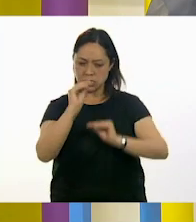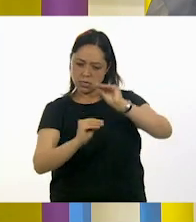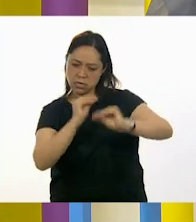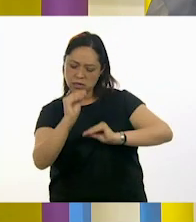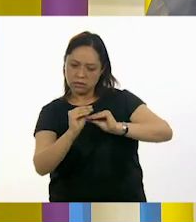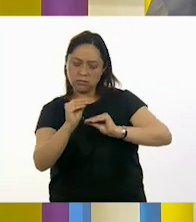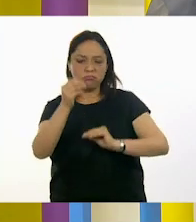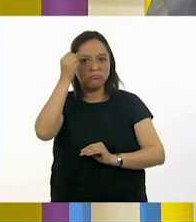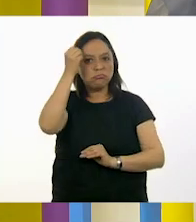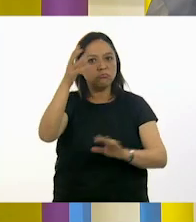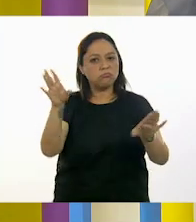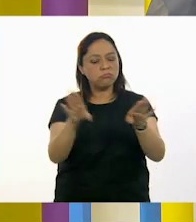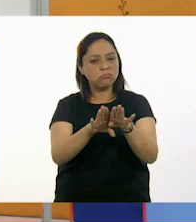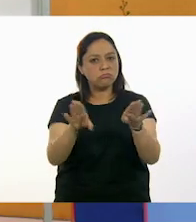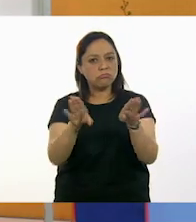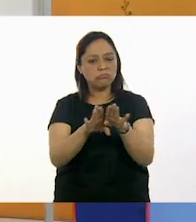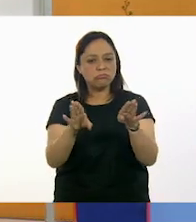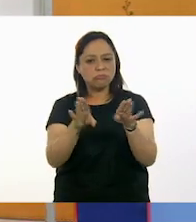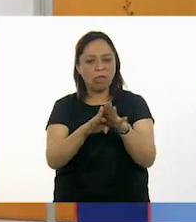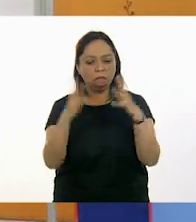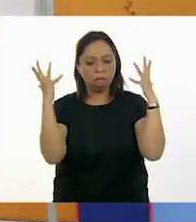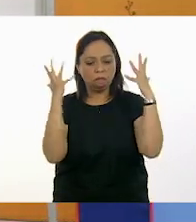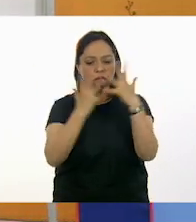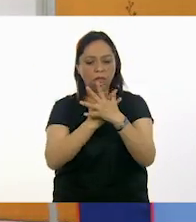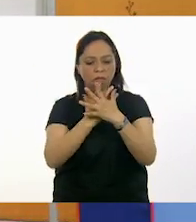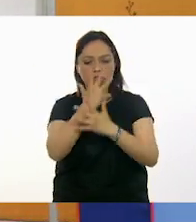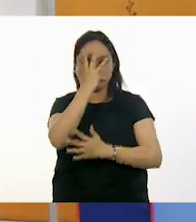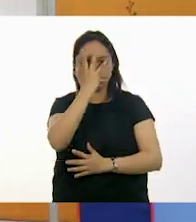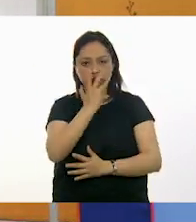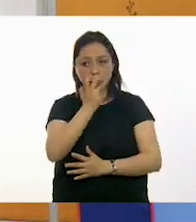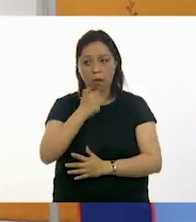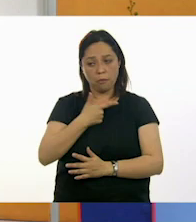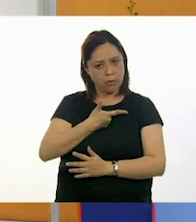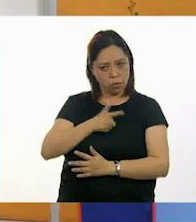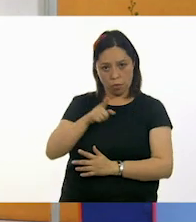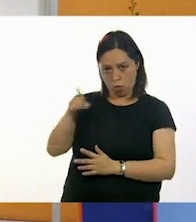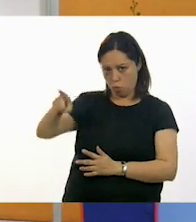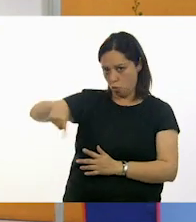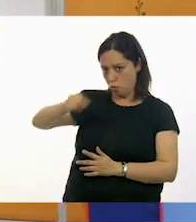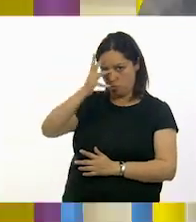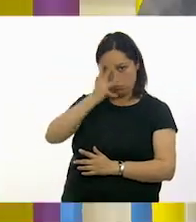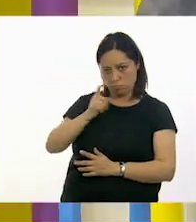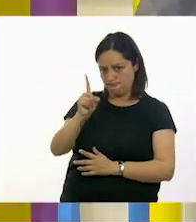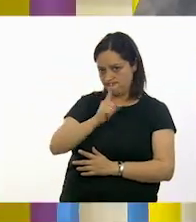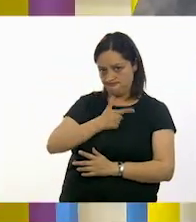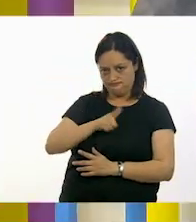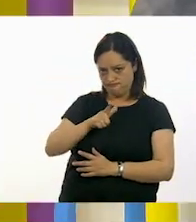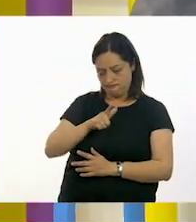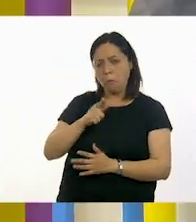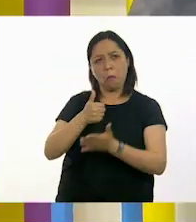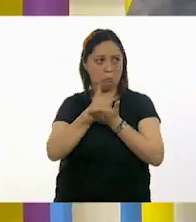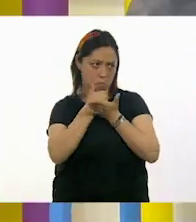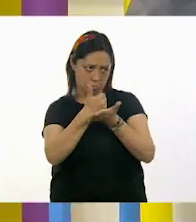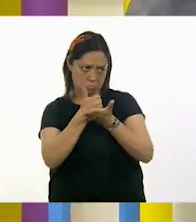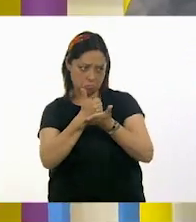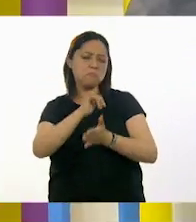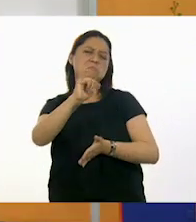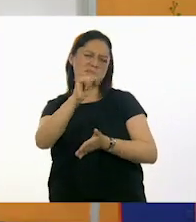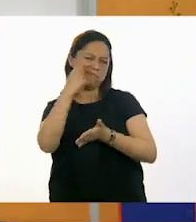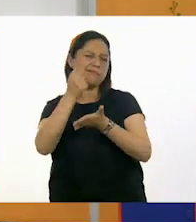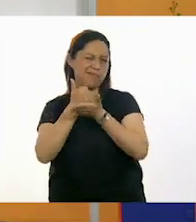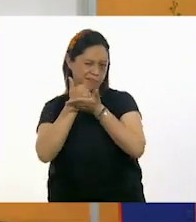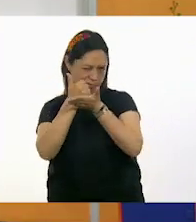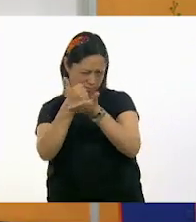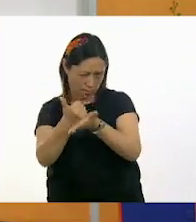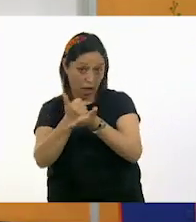cómo realizarla. Entonces esa la puso un poco triste y a mí no me gusta que estén tristes. Pues vamos a ayudarle, ¿no? Vamos a ayudarle un poco. A lo mejor no